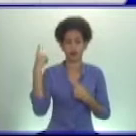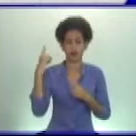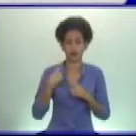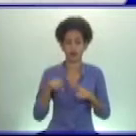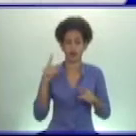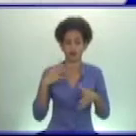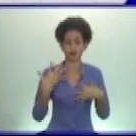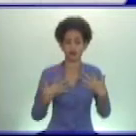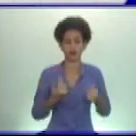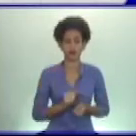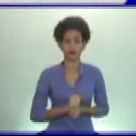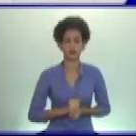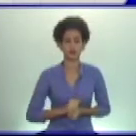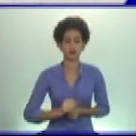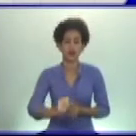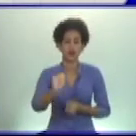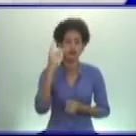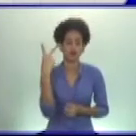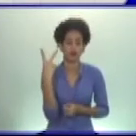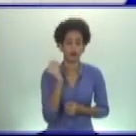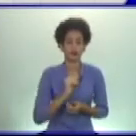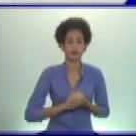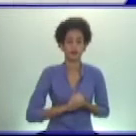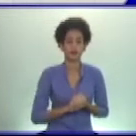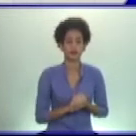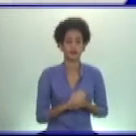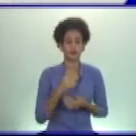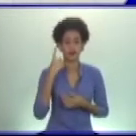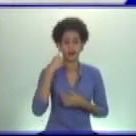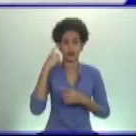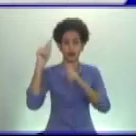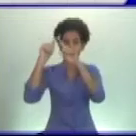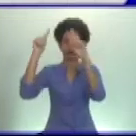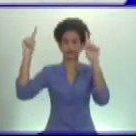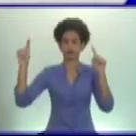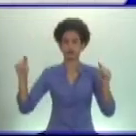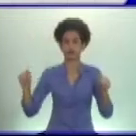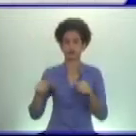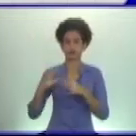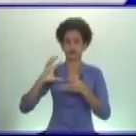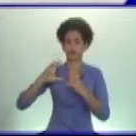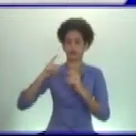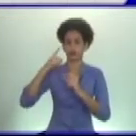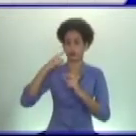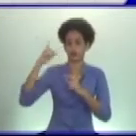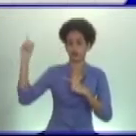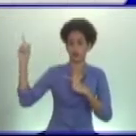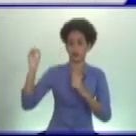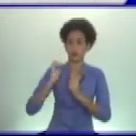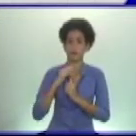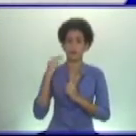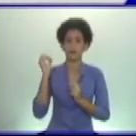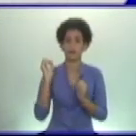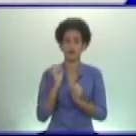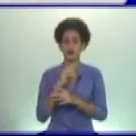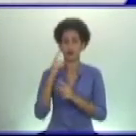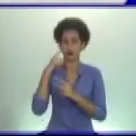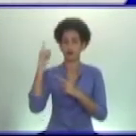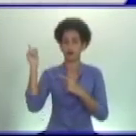En este ejercicio 2, tenemos una función, ahí está la forma, y vamos entonces